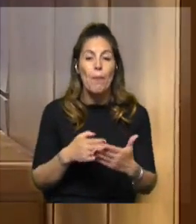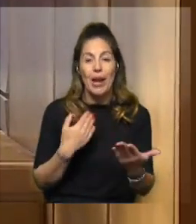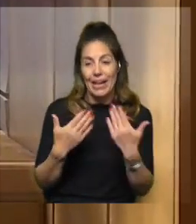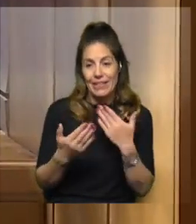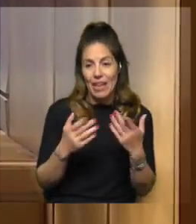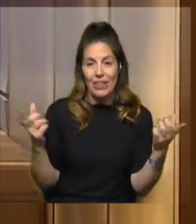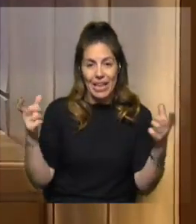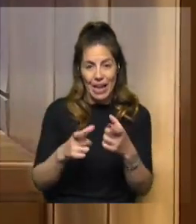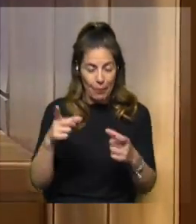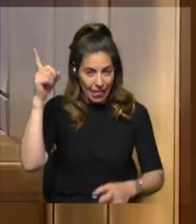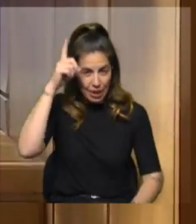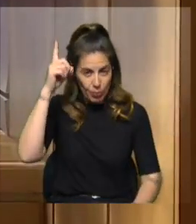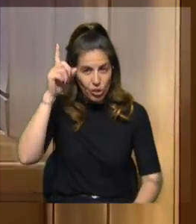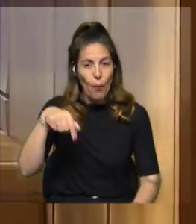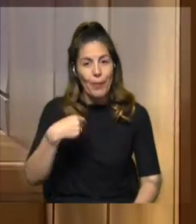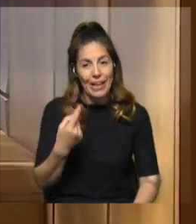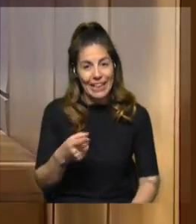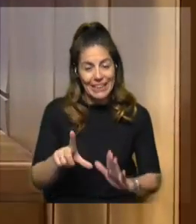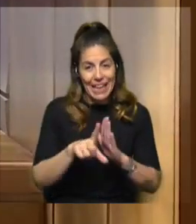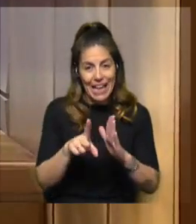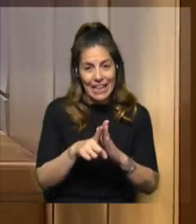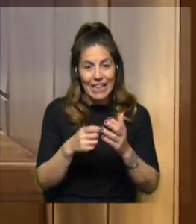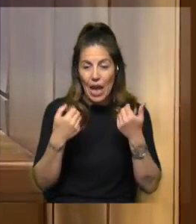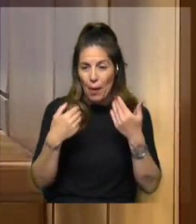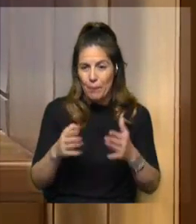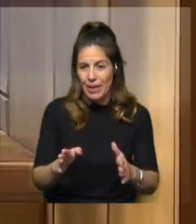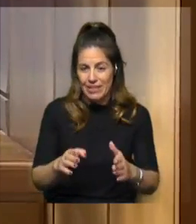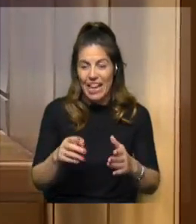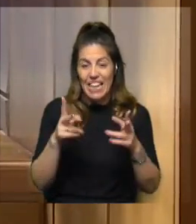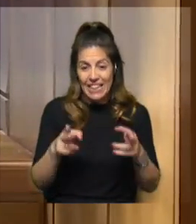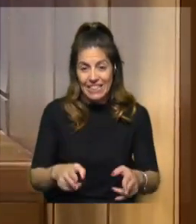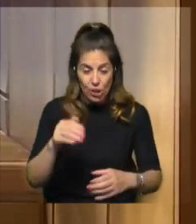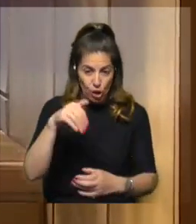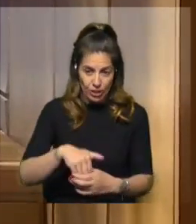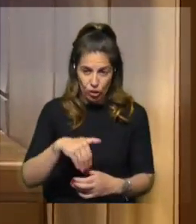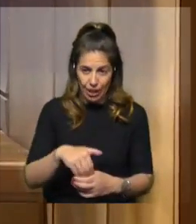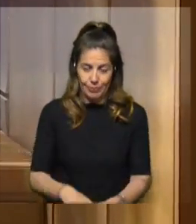la Cámara de Diputados para que esta ley entre en vigencia en este ciclo electoral.